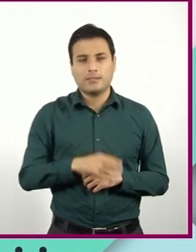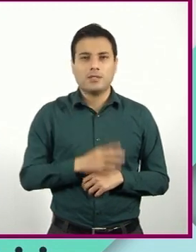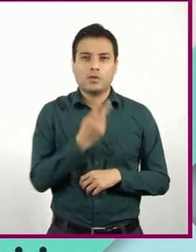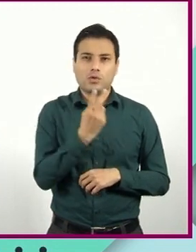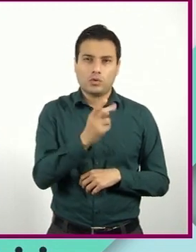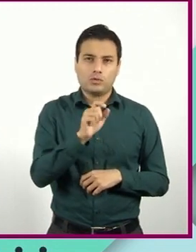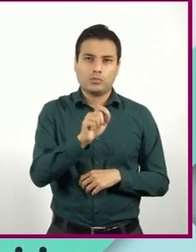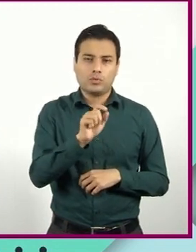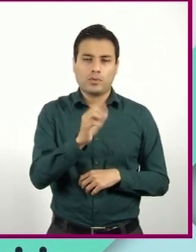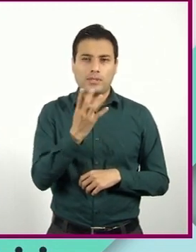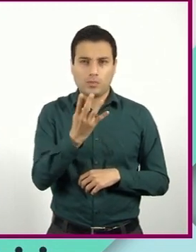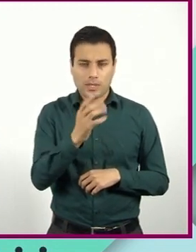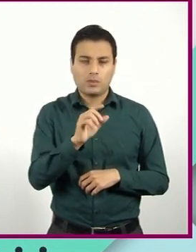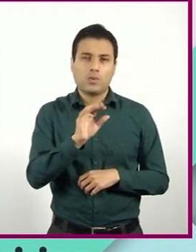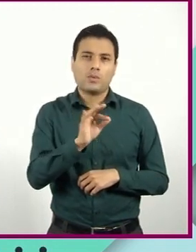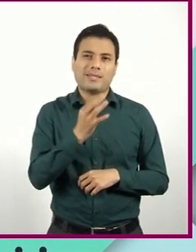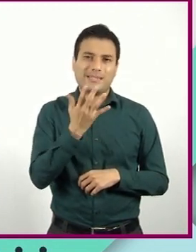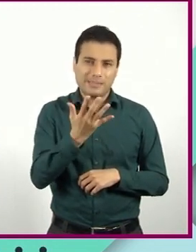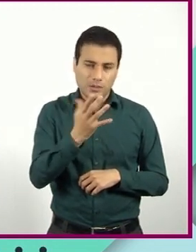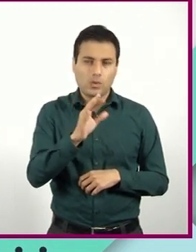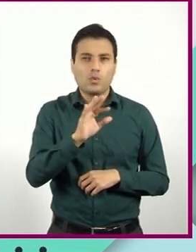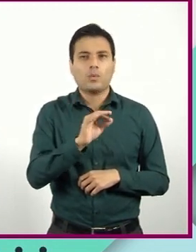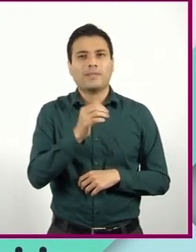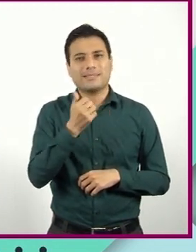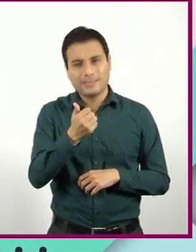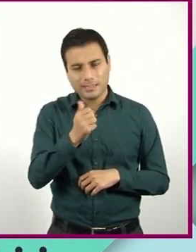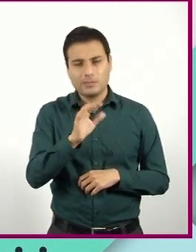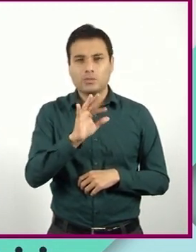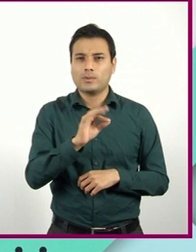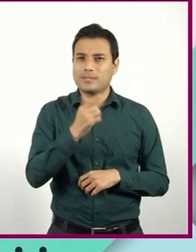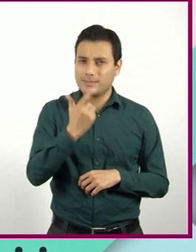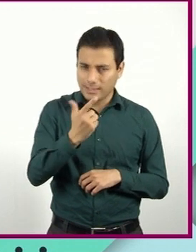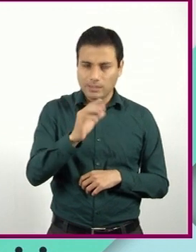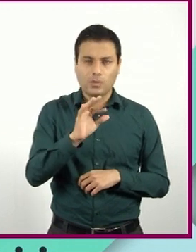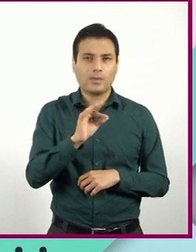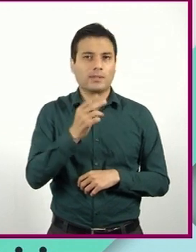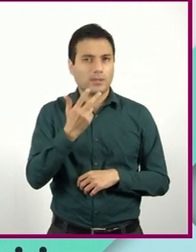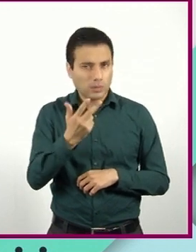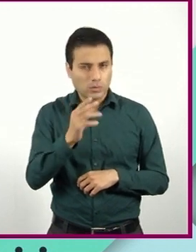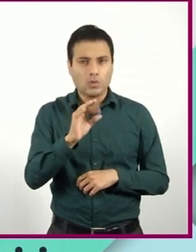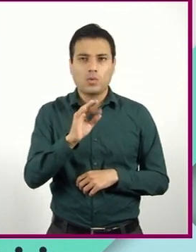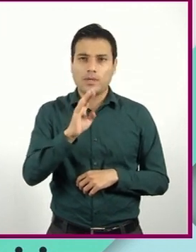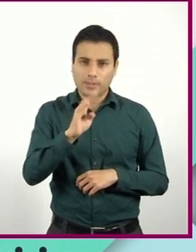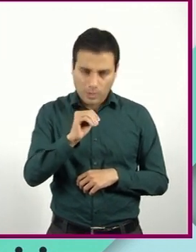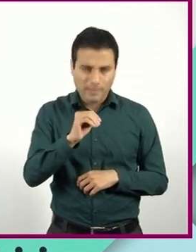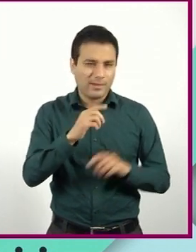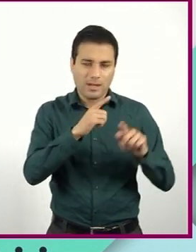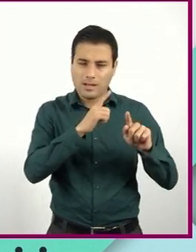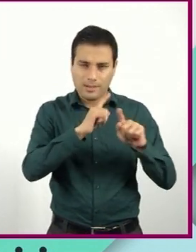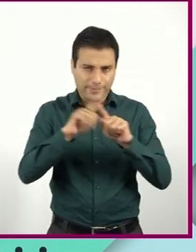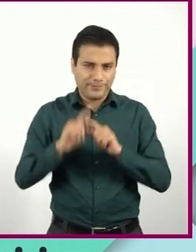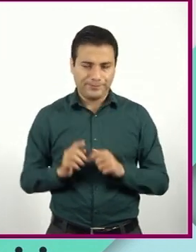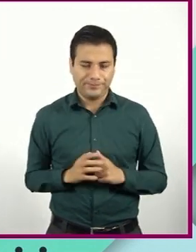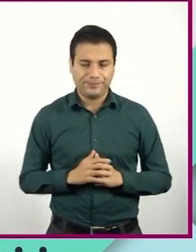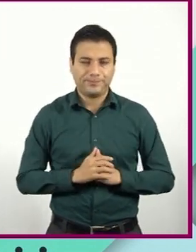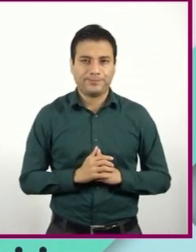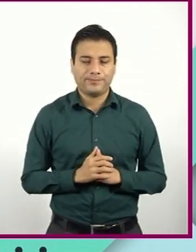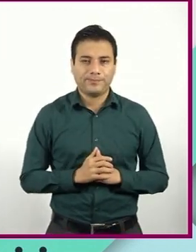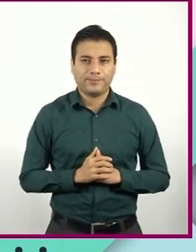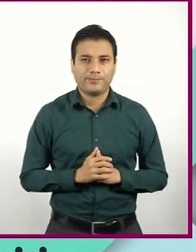2.44, 2.45, 2.46, 2.47, 2.48